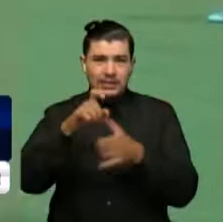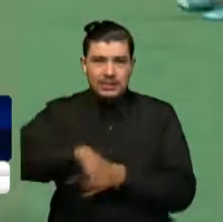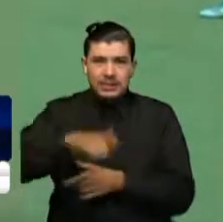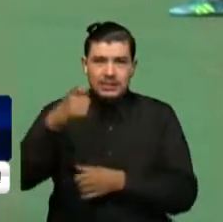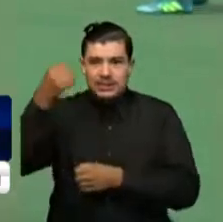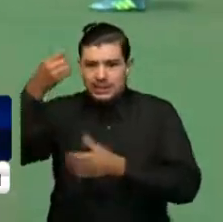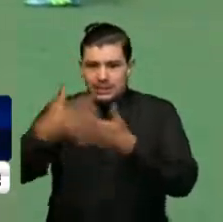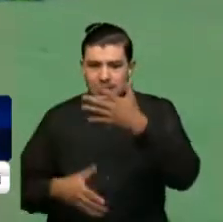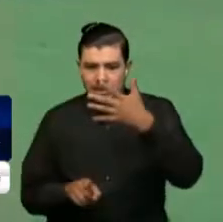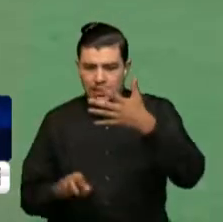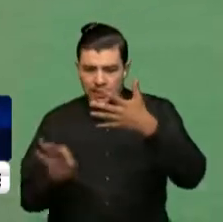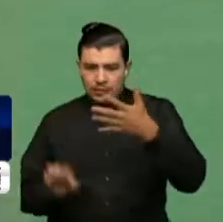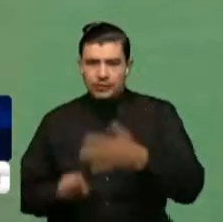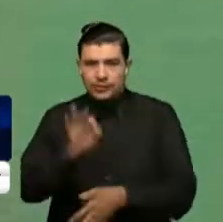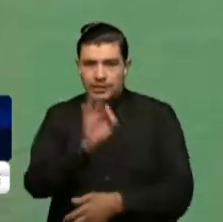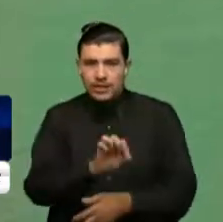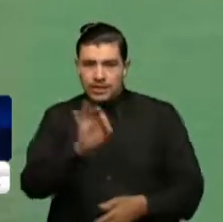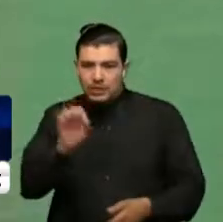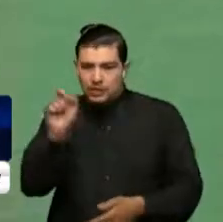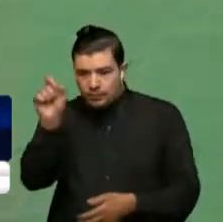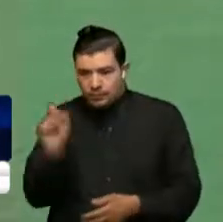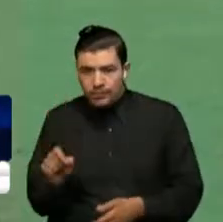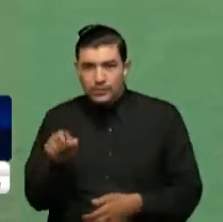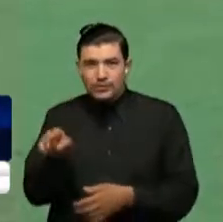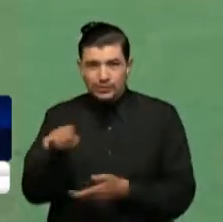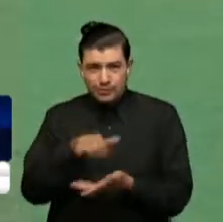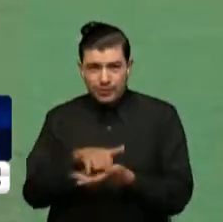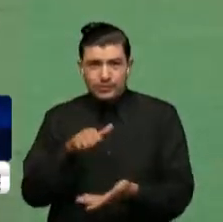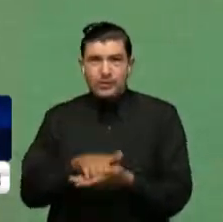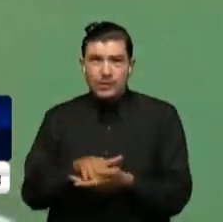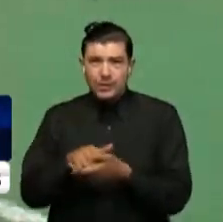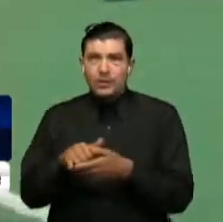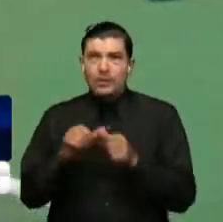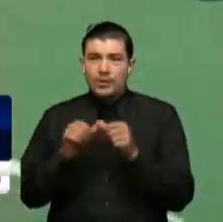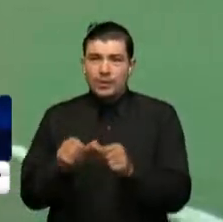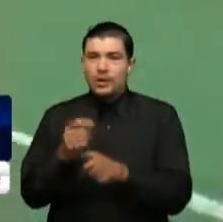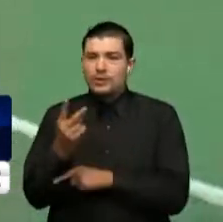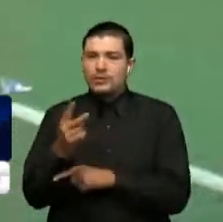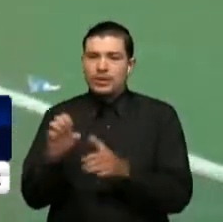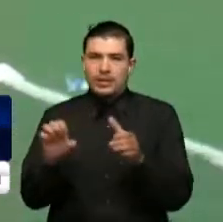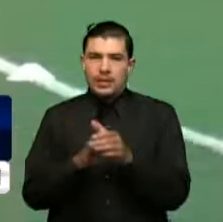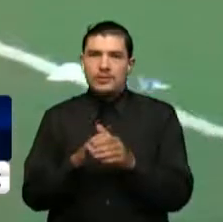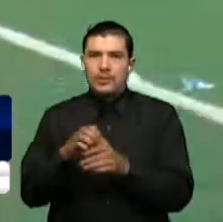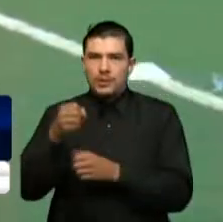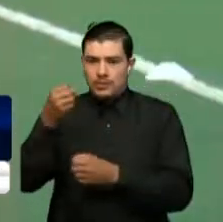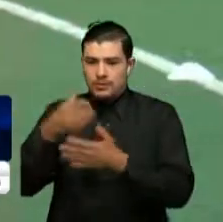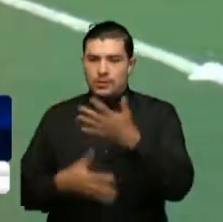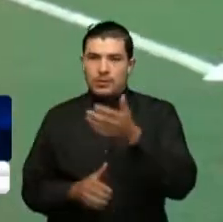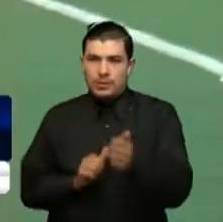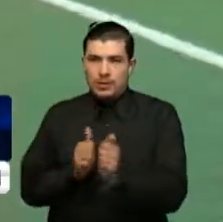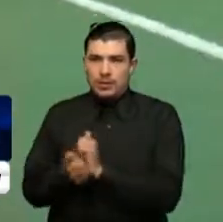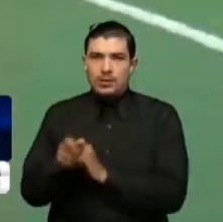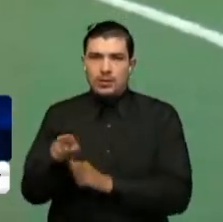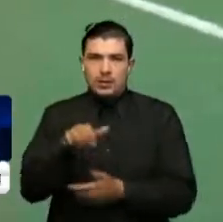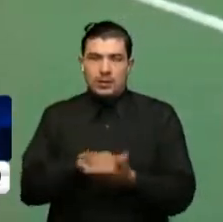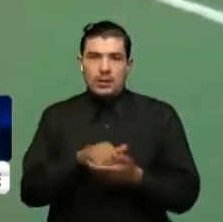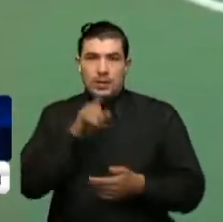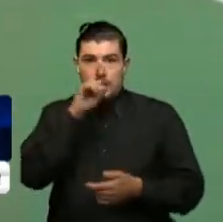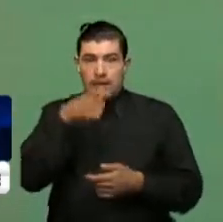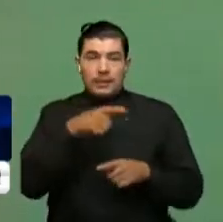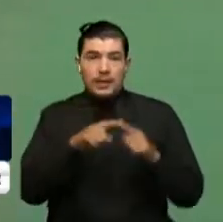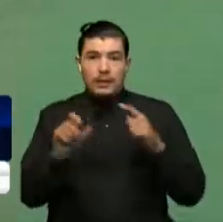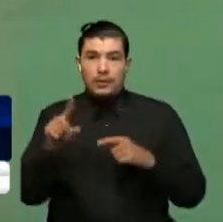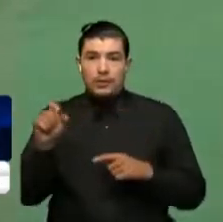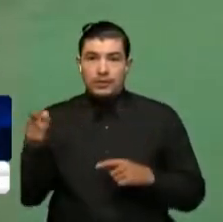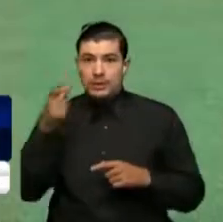en el puesto 18 con 88 puntos los mismos con los que llegarían los dos equipos que ascenderán del torneo águila por su parte